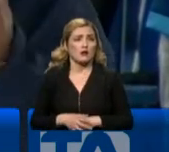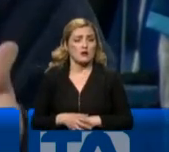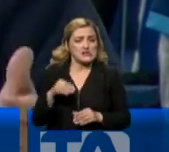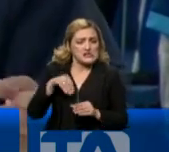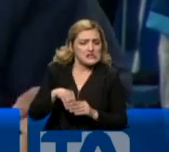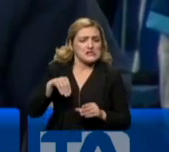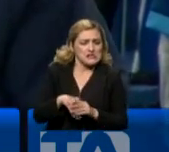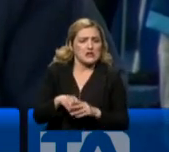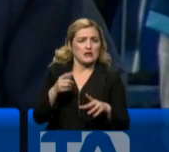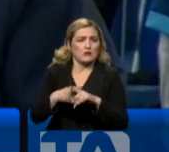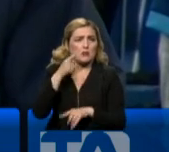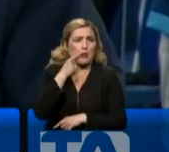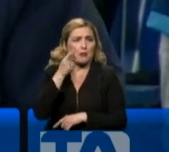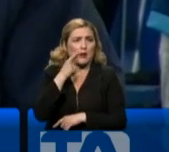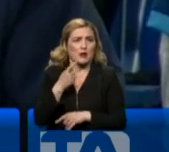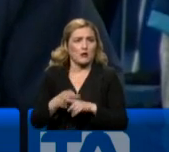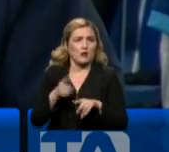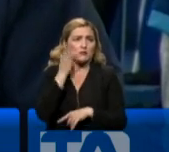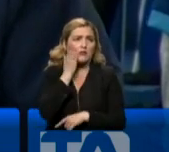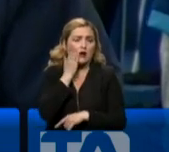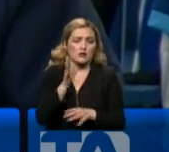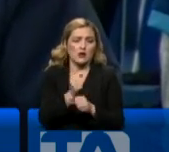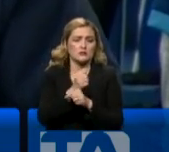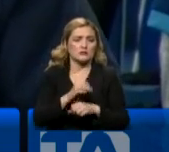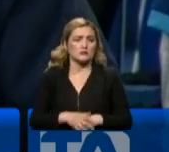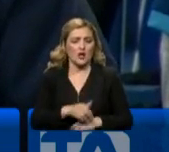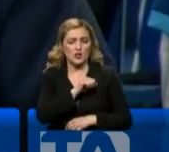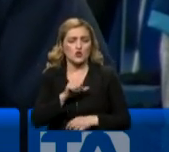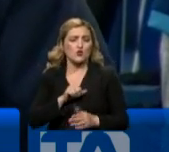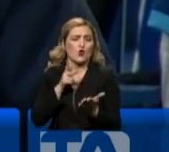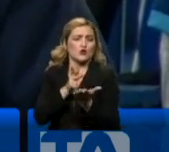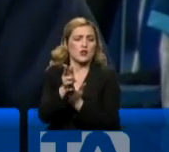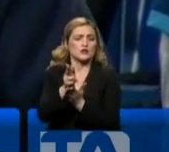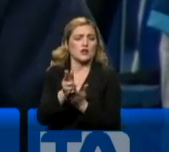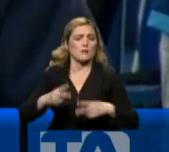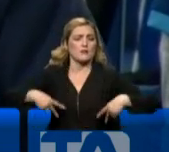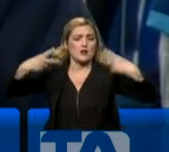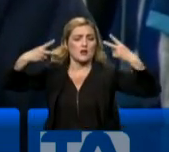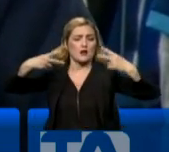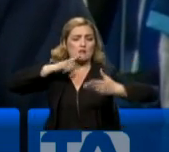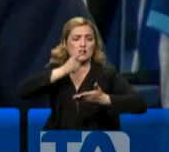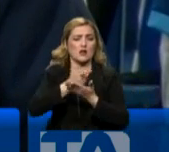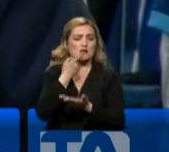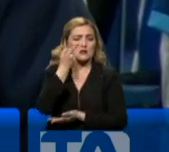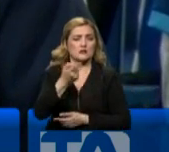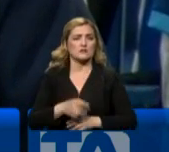el cinturón, como hace cualquier padre, cualquier madre que actúa honestamente en la vida y que dice la verdad.